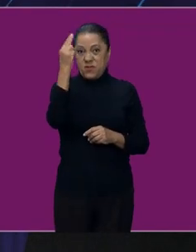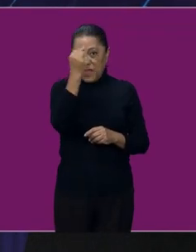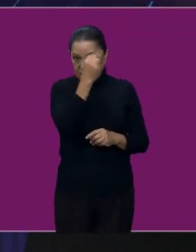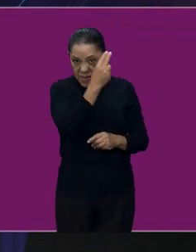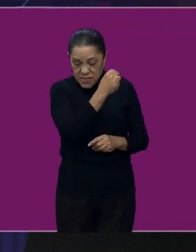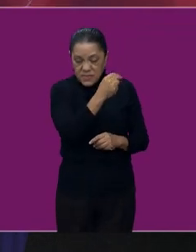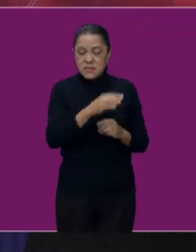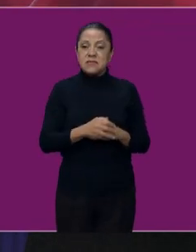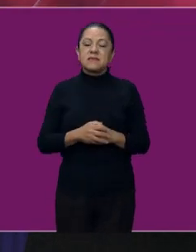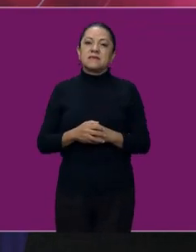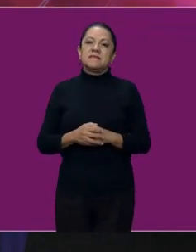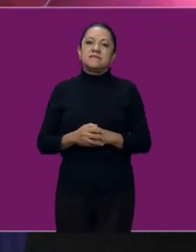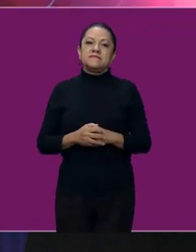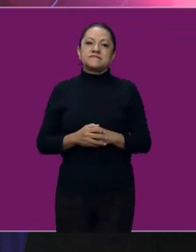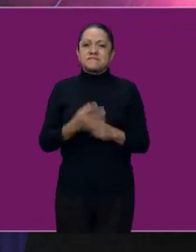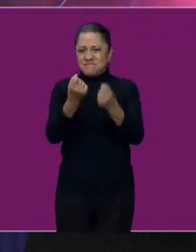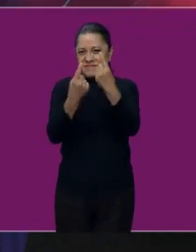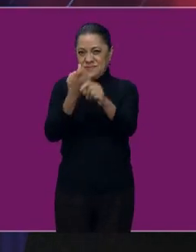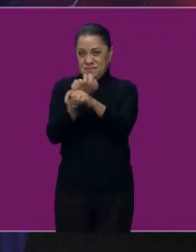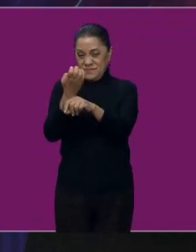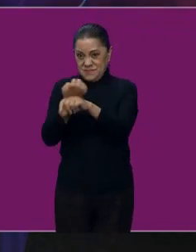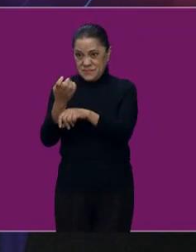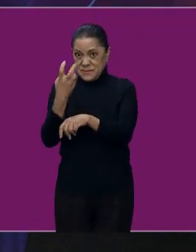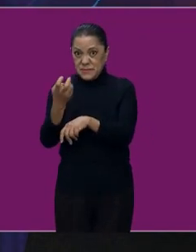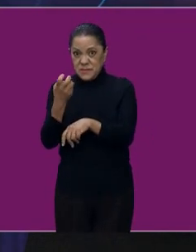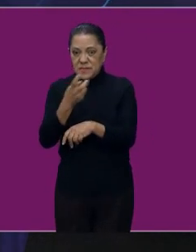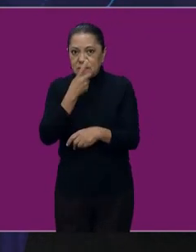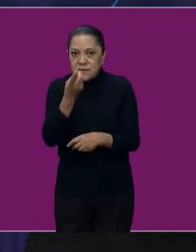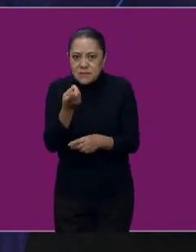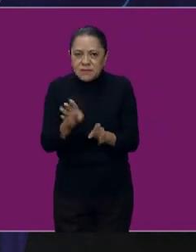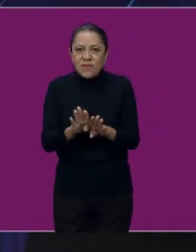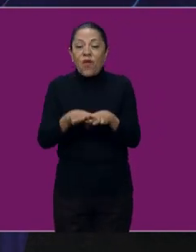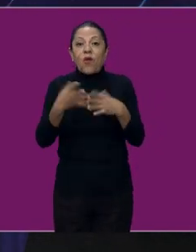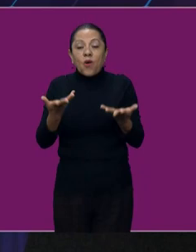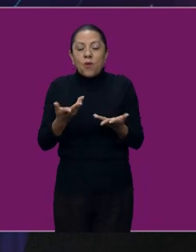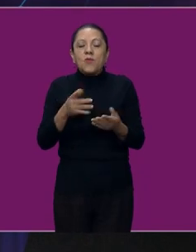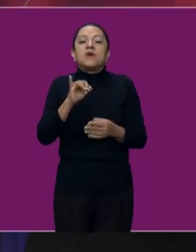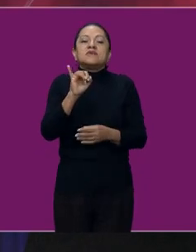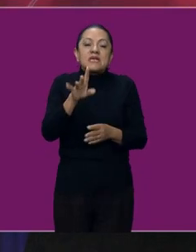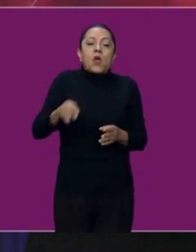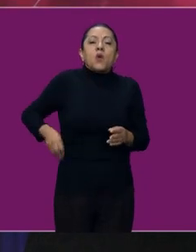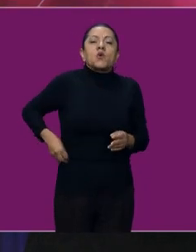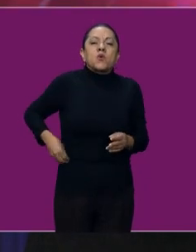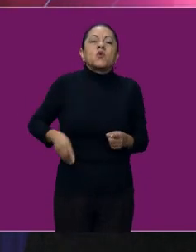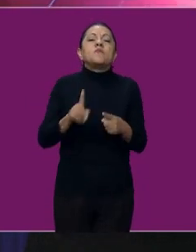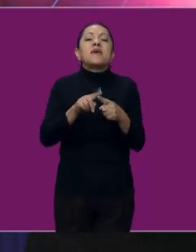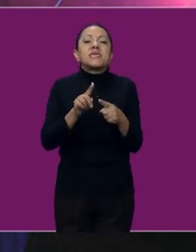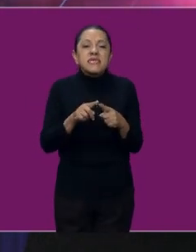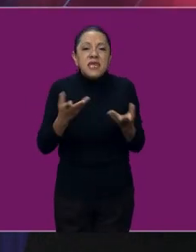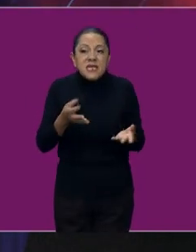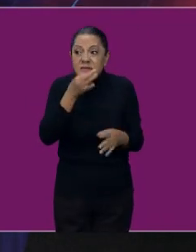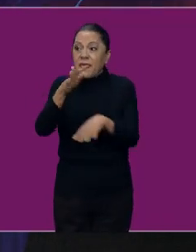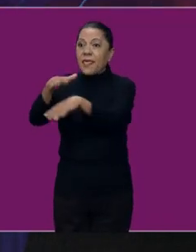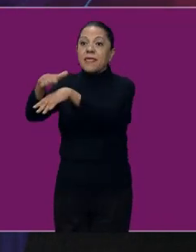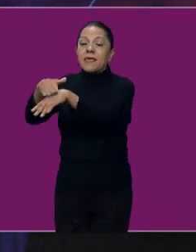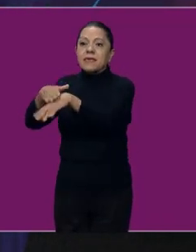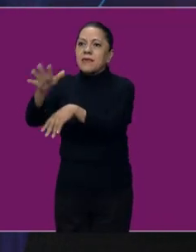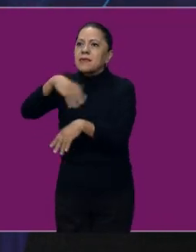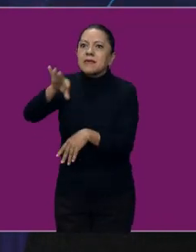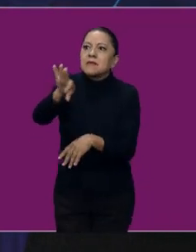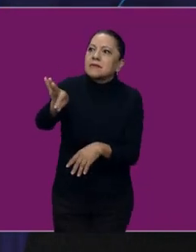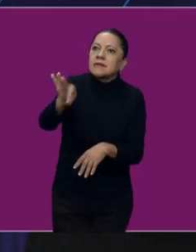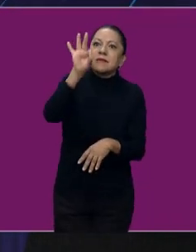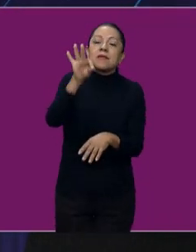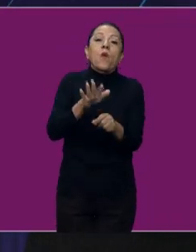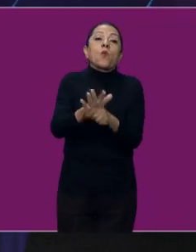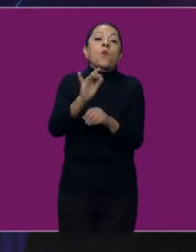que hay como que dices no sé si la culpa la tiene a lo mejor quien los llama o quien los busca o quien los